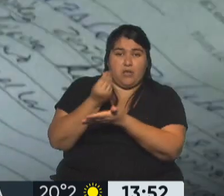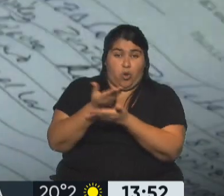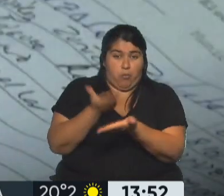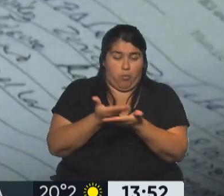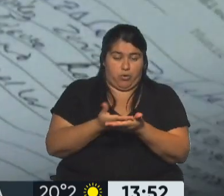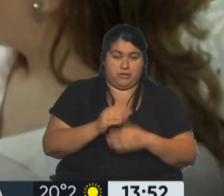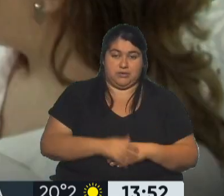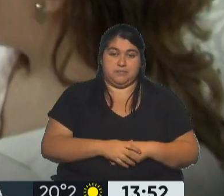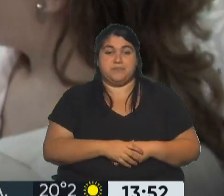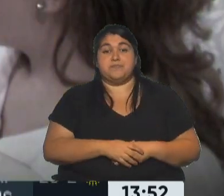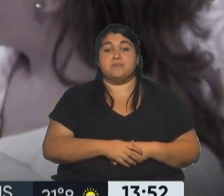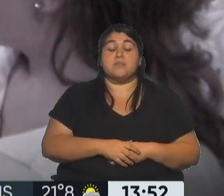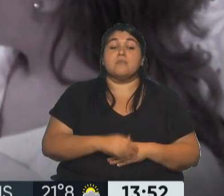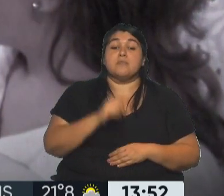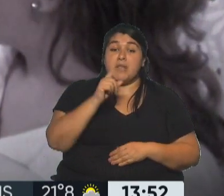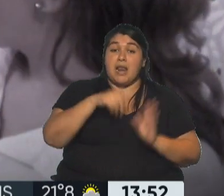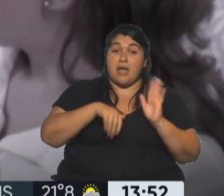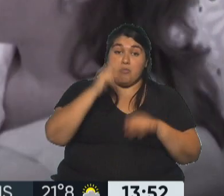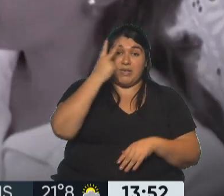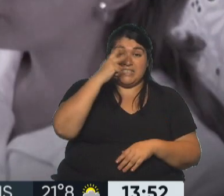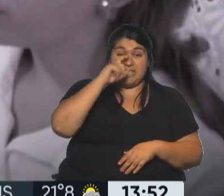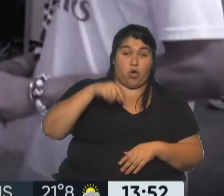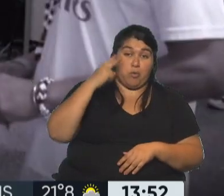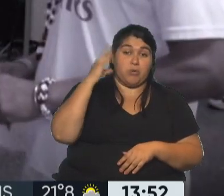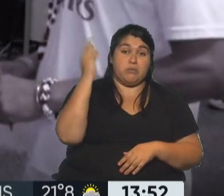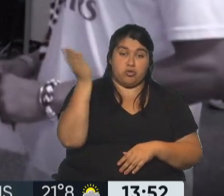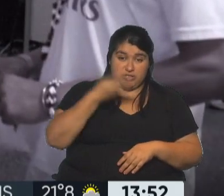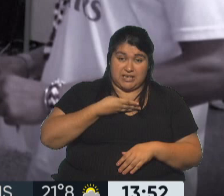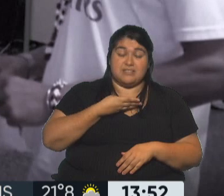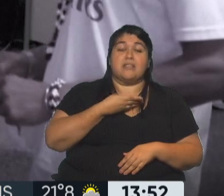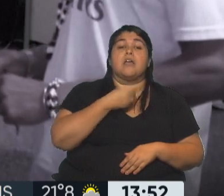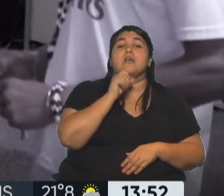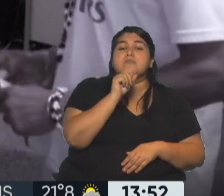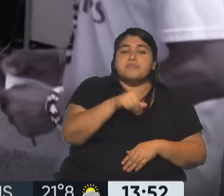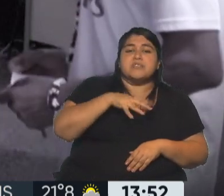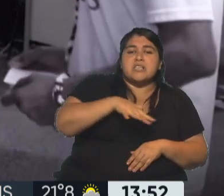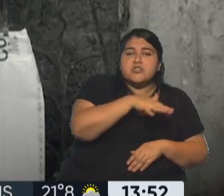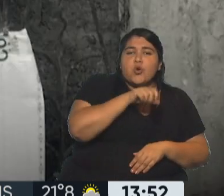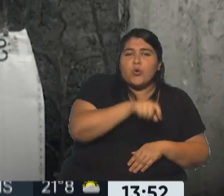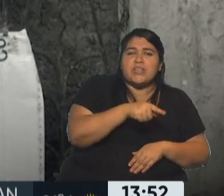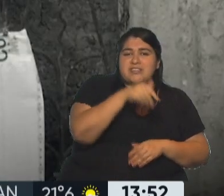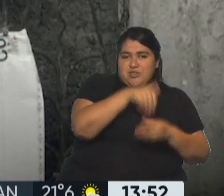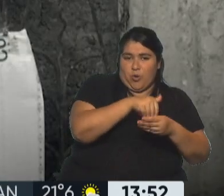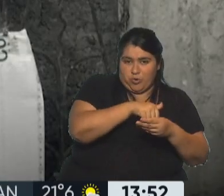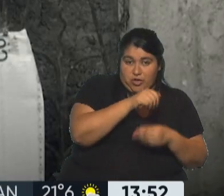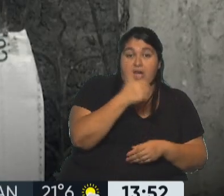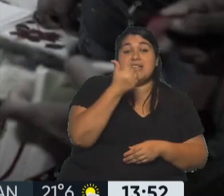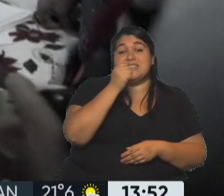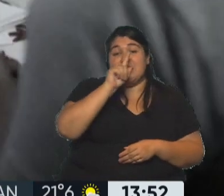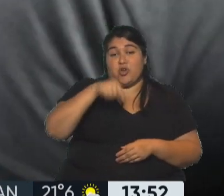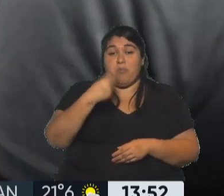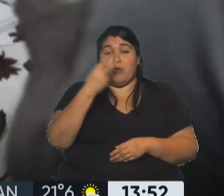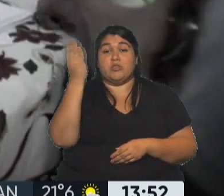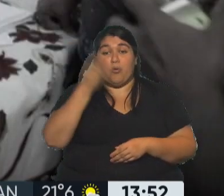El 27,90% de los votantes, en tanto, solo votó por el candidato de su distrito, mientras que apenas el 6,22%